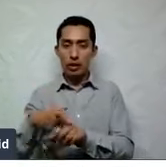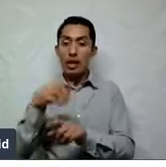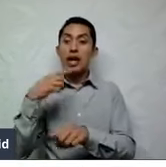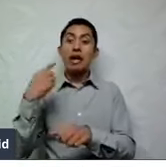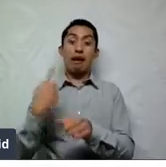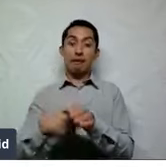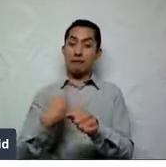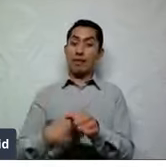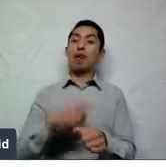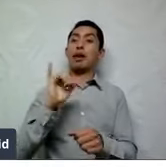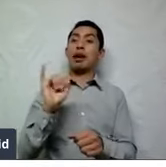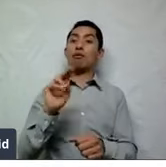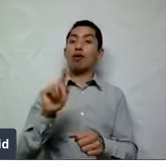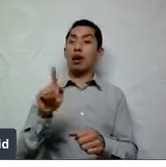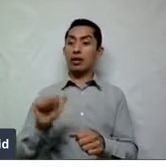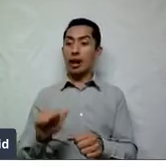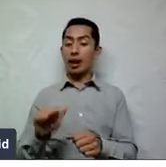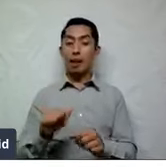verdaderamente terribles,